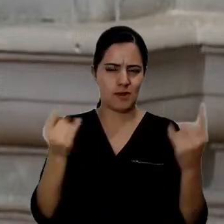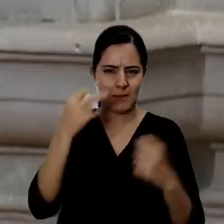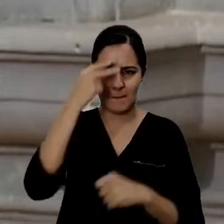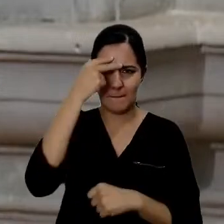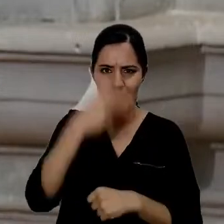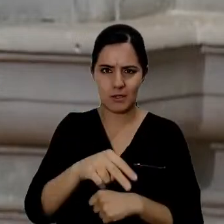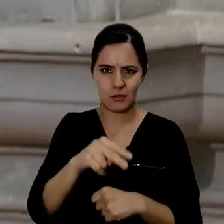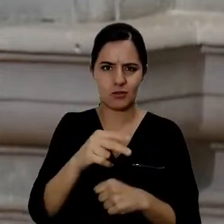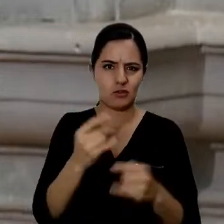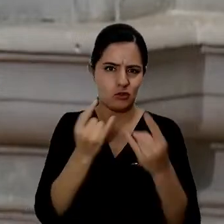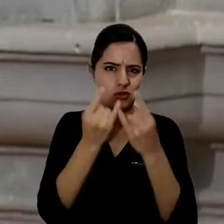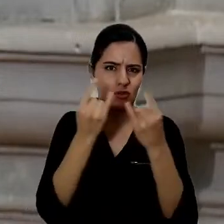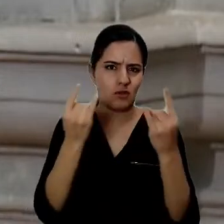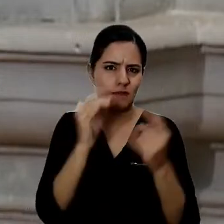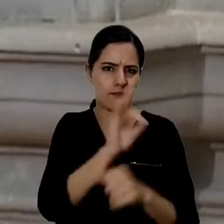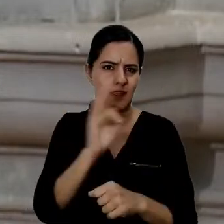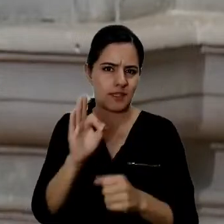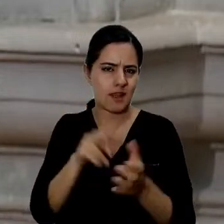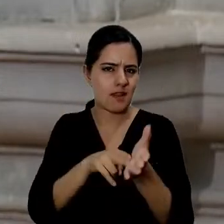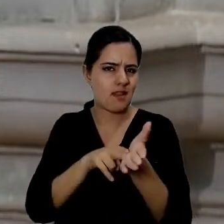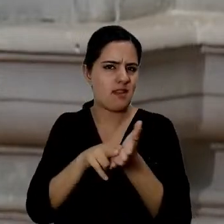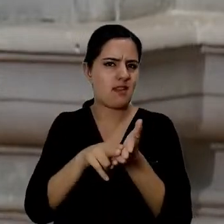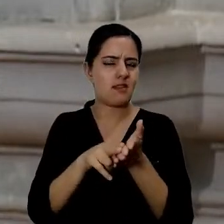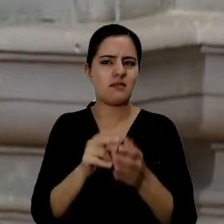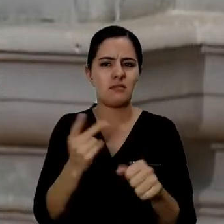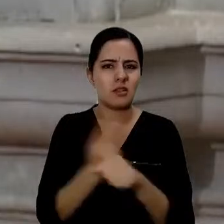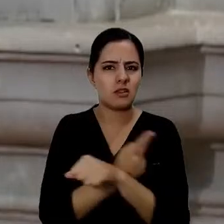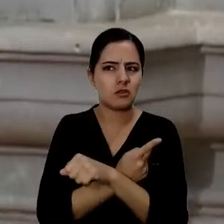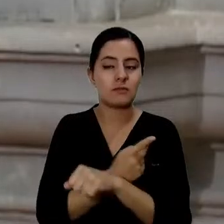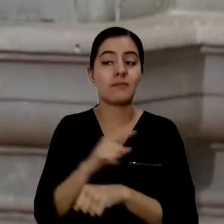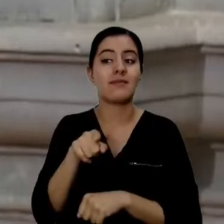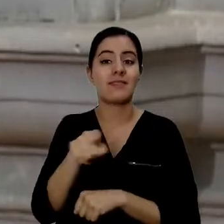Que se coludieron grupos delincuenciales